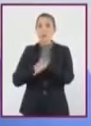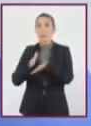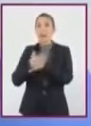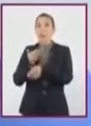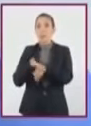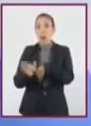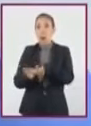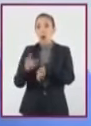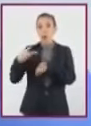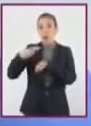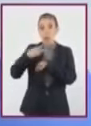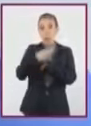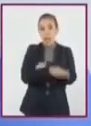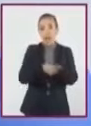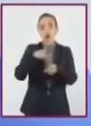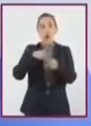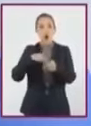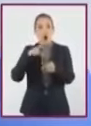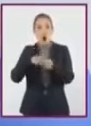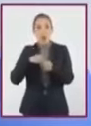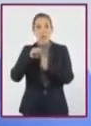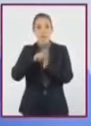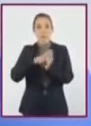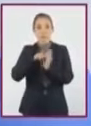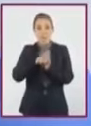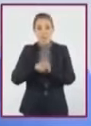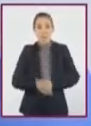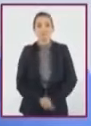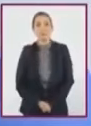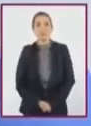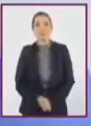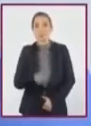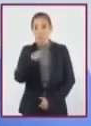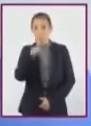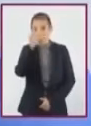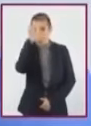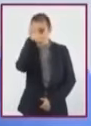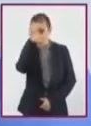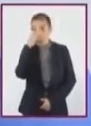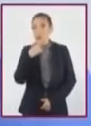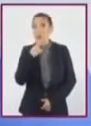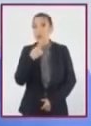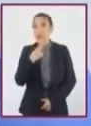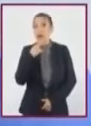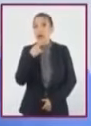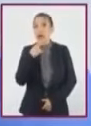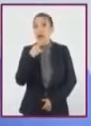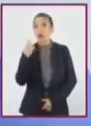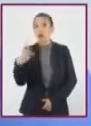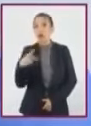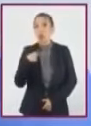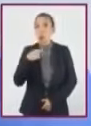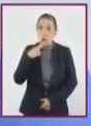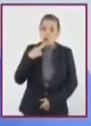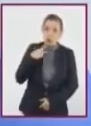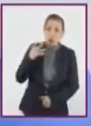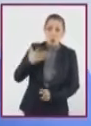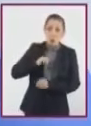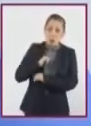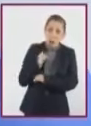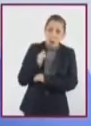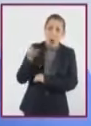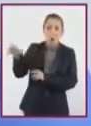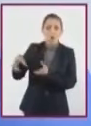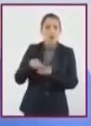blancas, tijeras, colores y pegamento. Recuerda utilizar el material de reciclado que tengas en